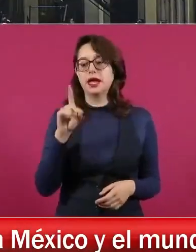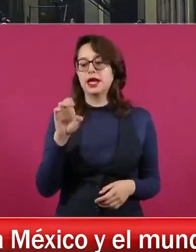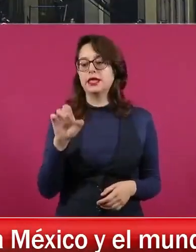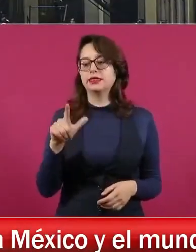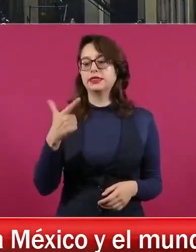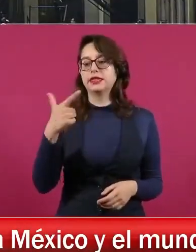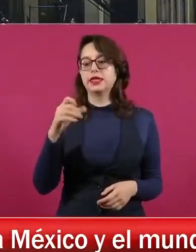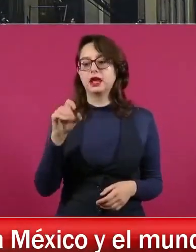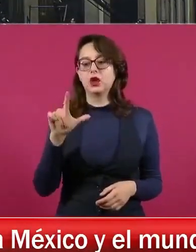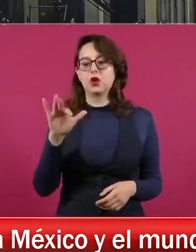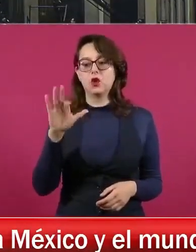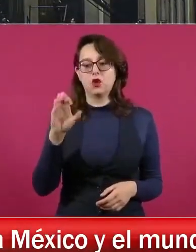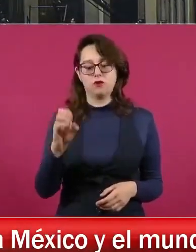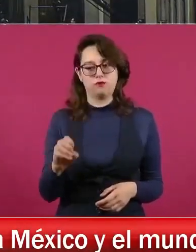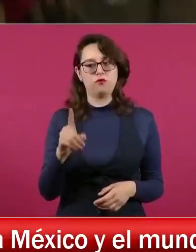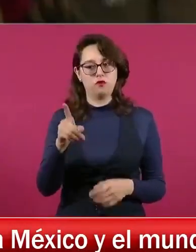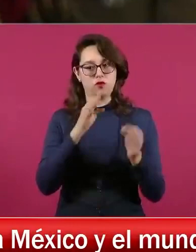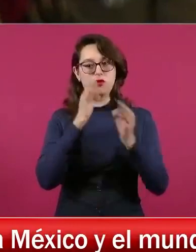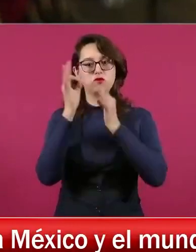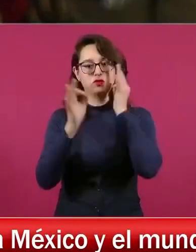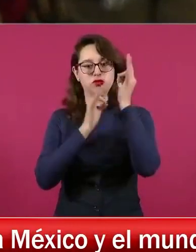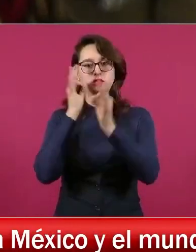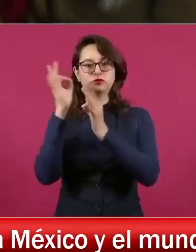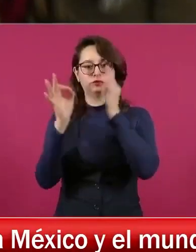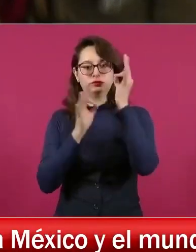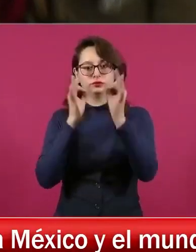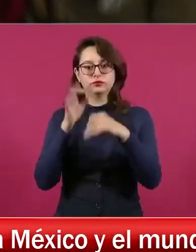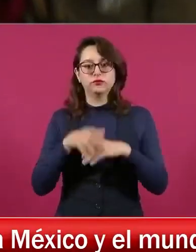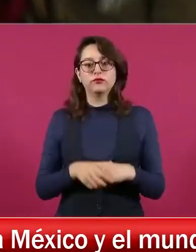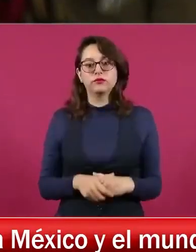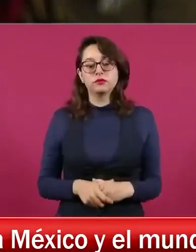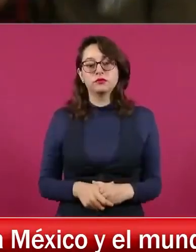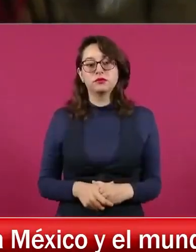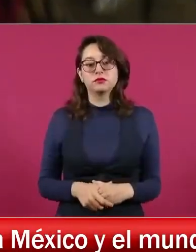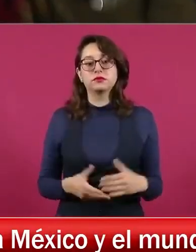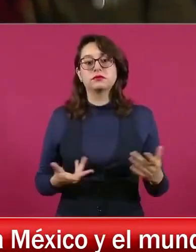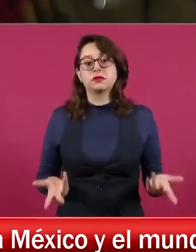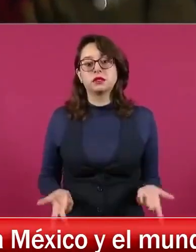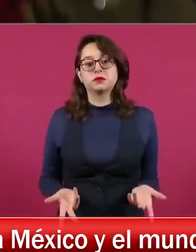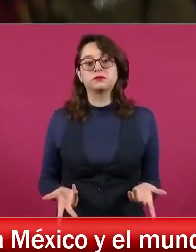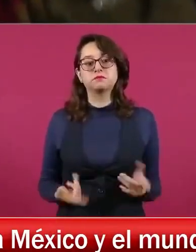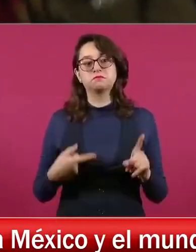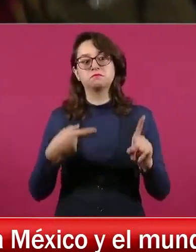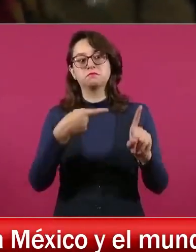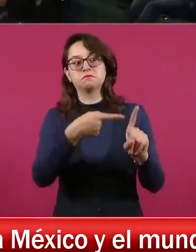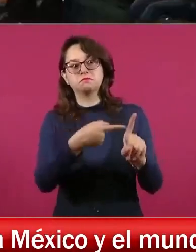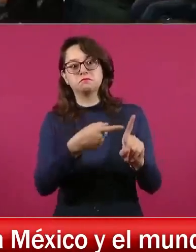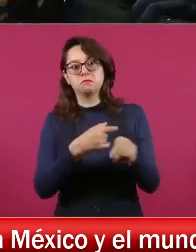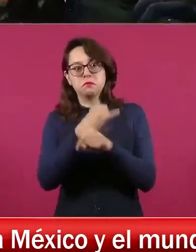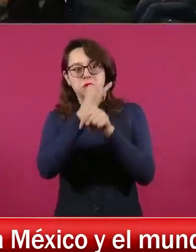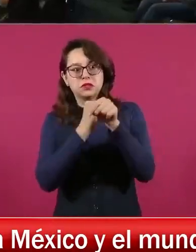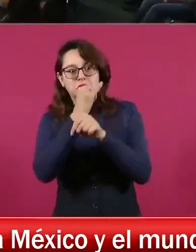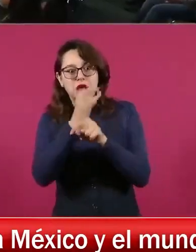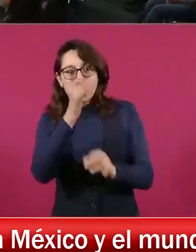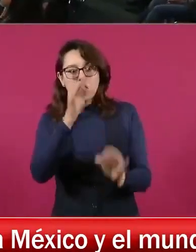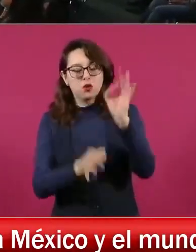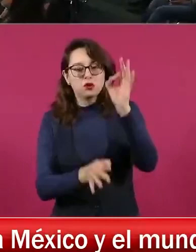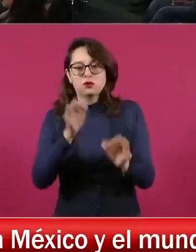bueno yo les dije de que no sabíamos y que la fiscalía